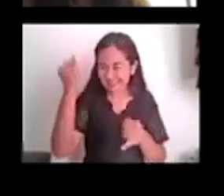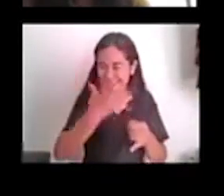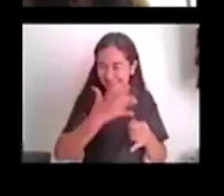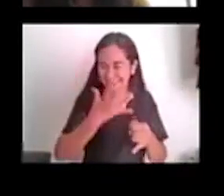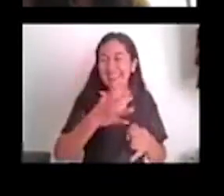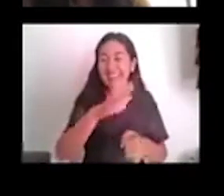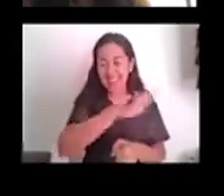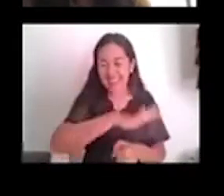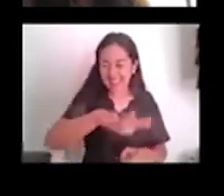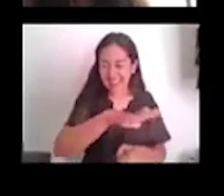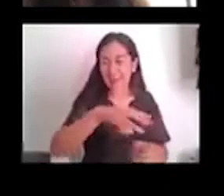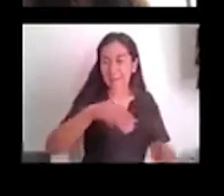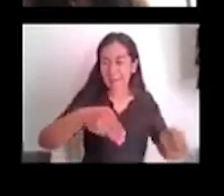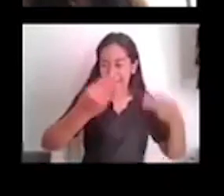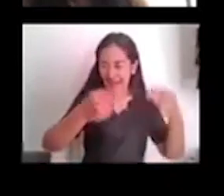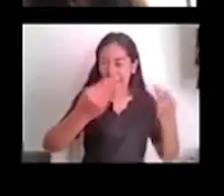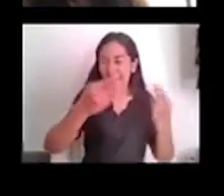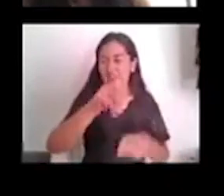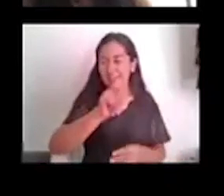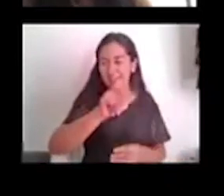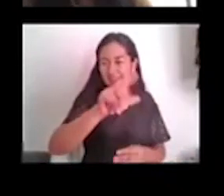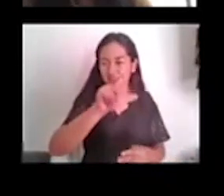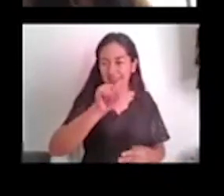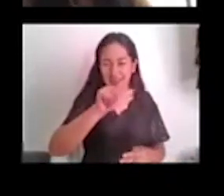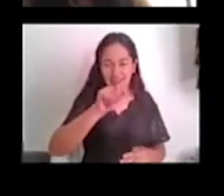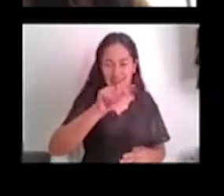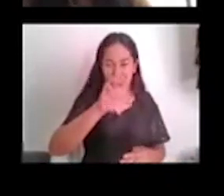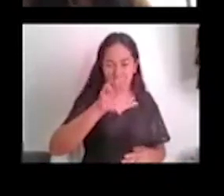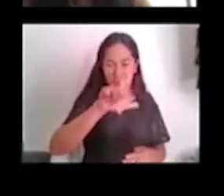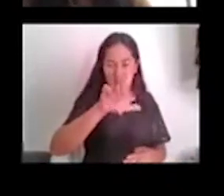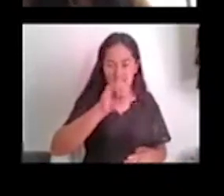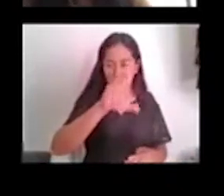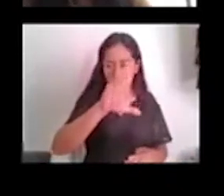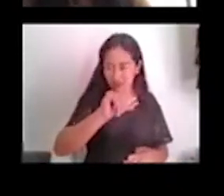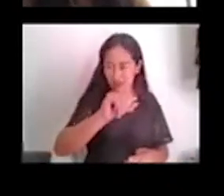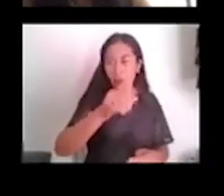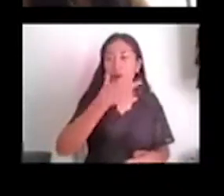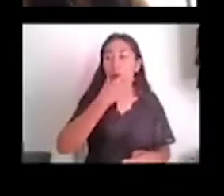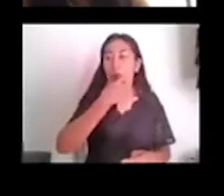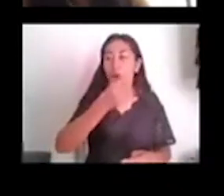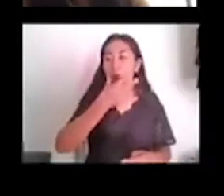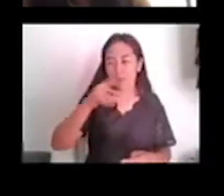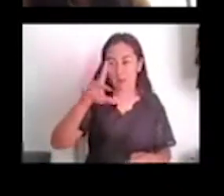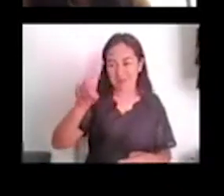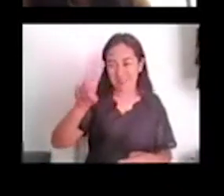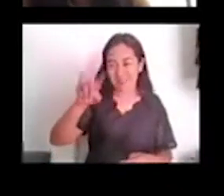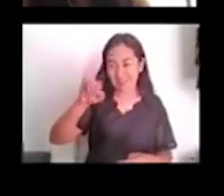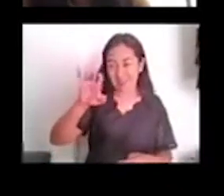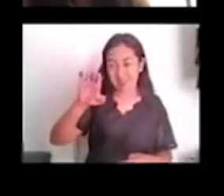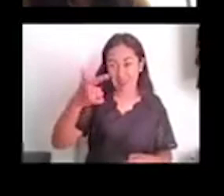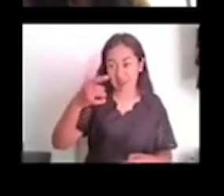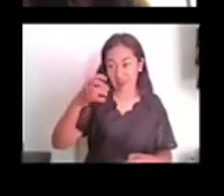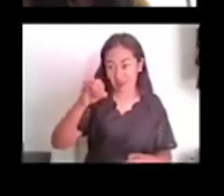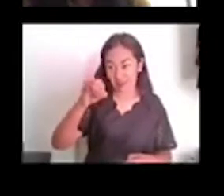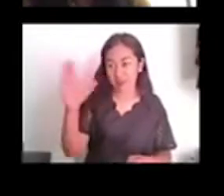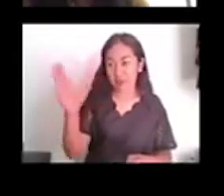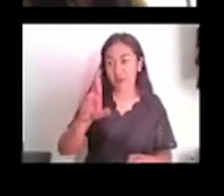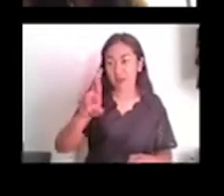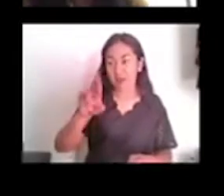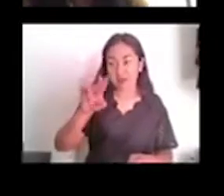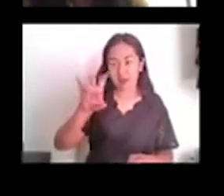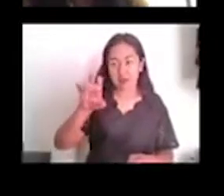Tlatelolco representado por el imaginario de Diego Rivera, uno de nuestros grandes, grandes pintores